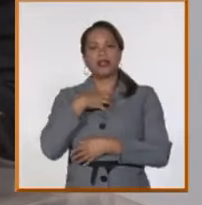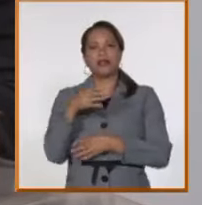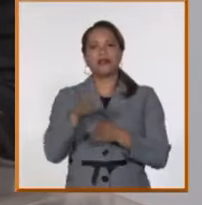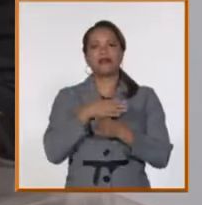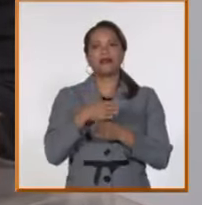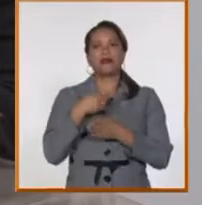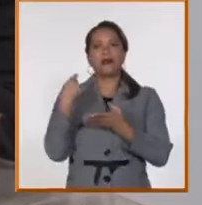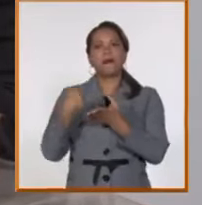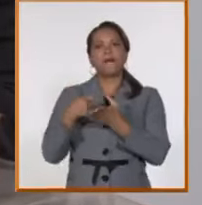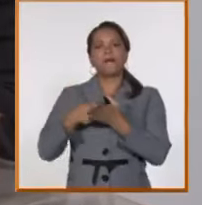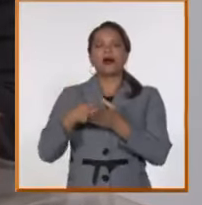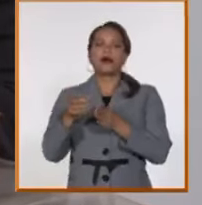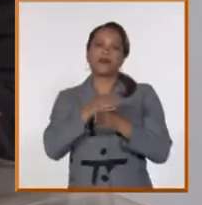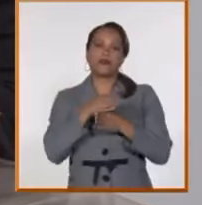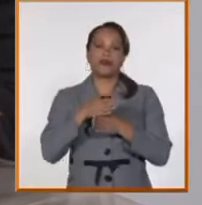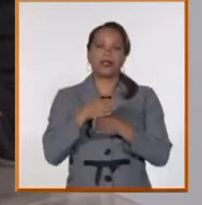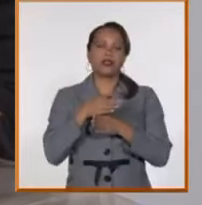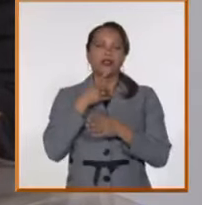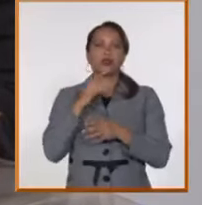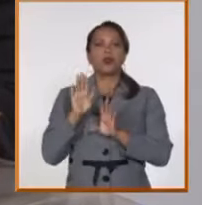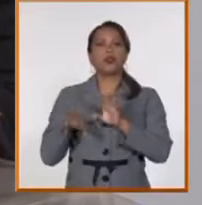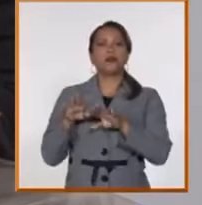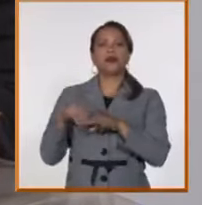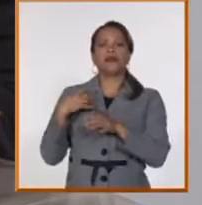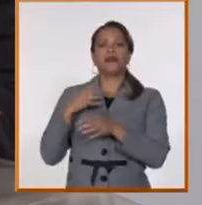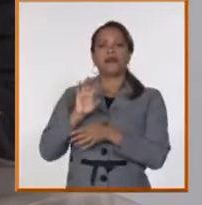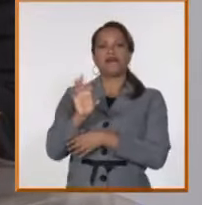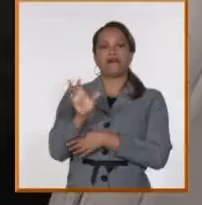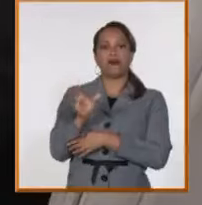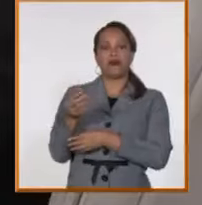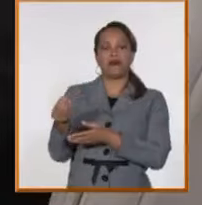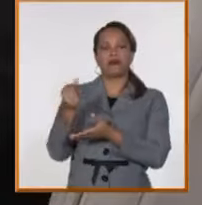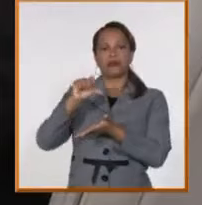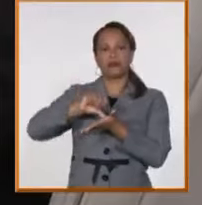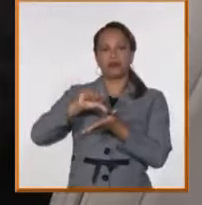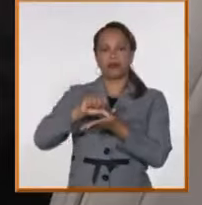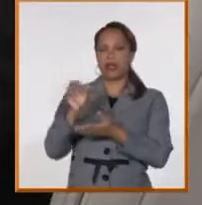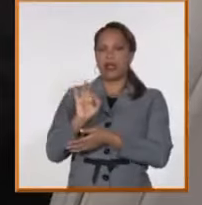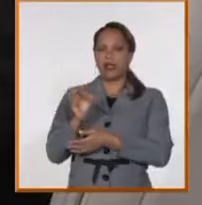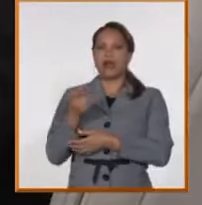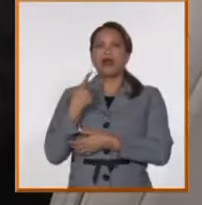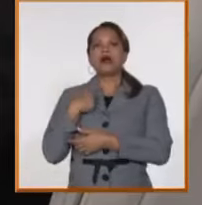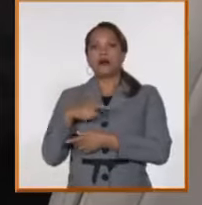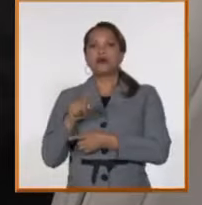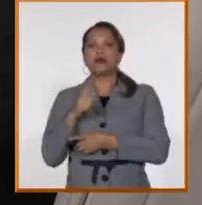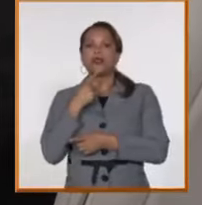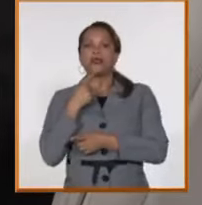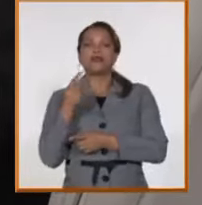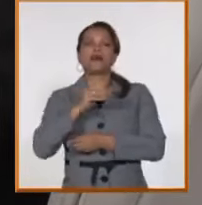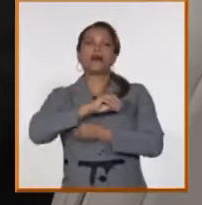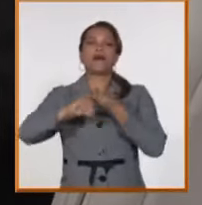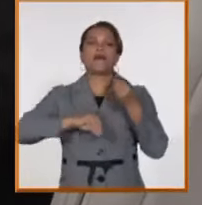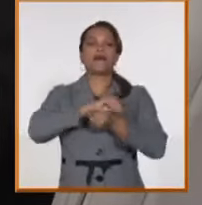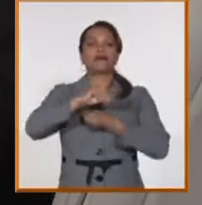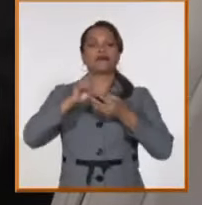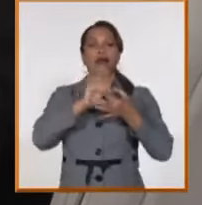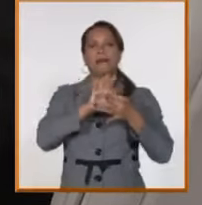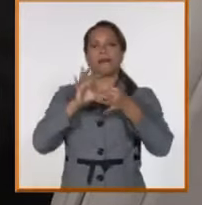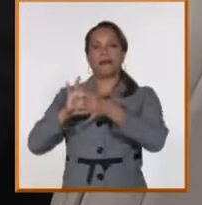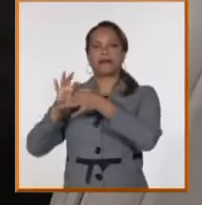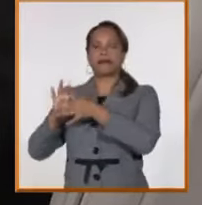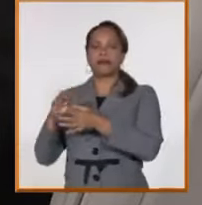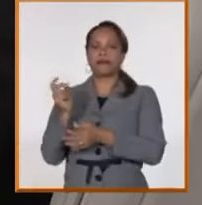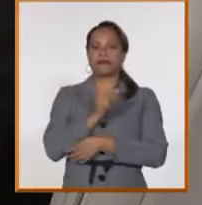financiamiento diferente que no depende de la cuenta de financiamiento central ustedes necesitan el financiamiento os los productos Y entonces se encadenan para poder para